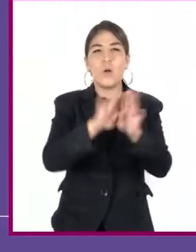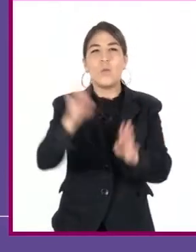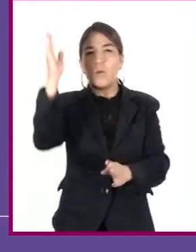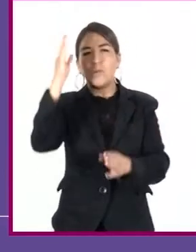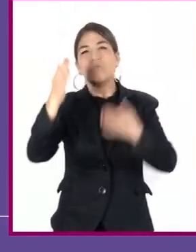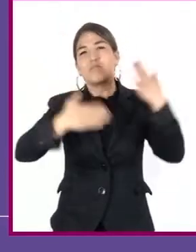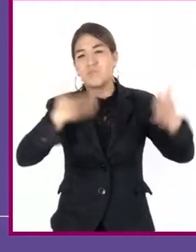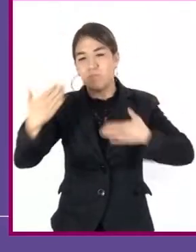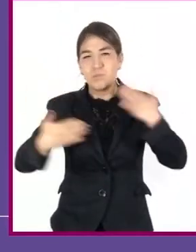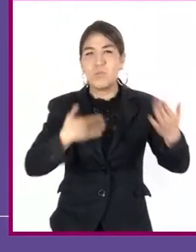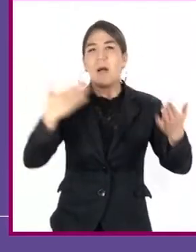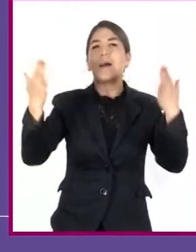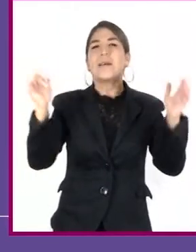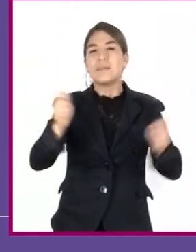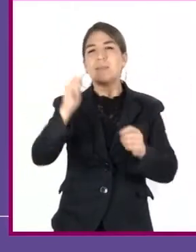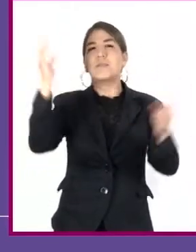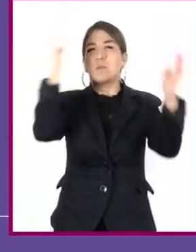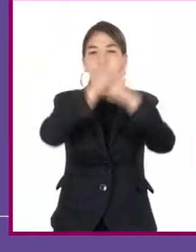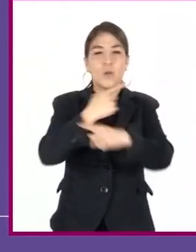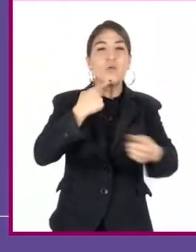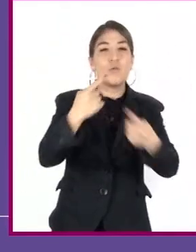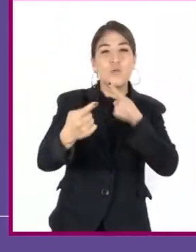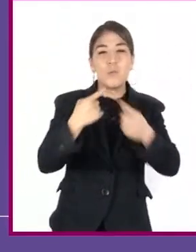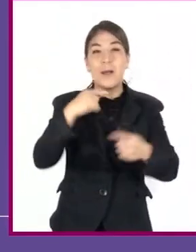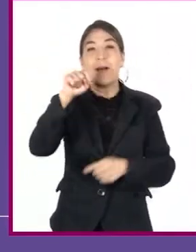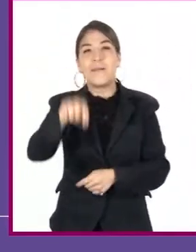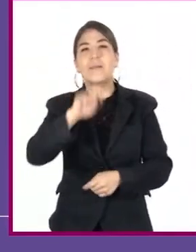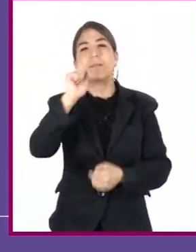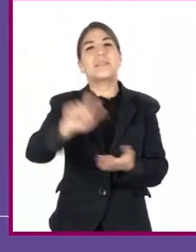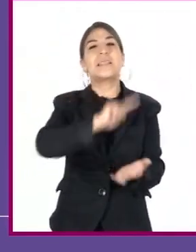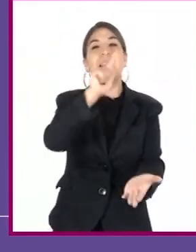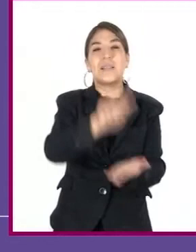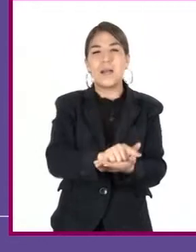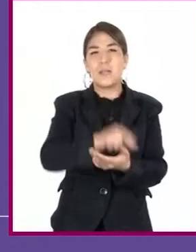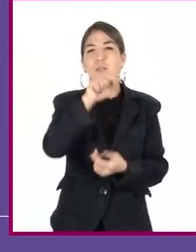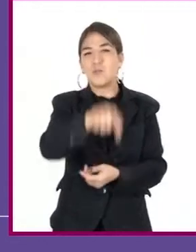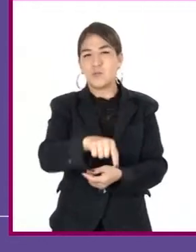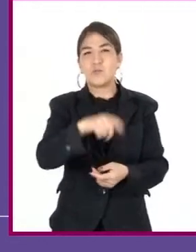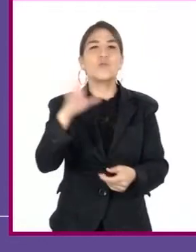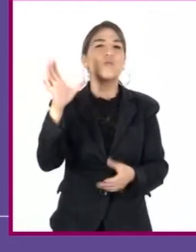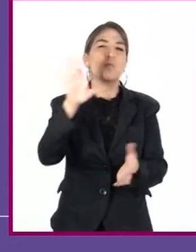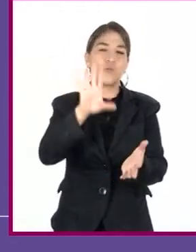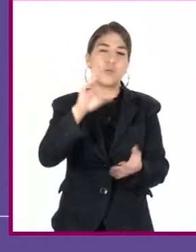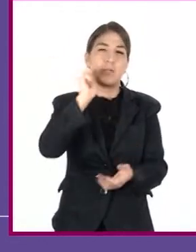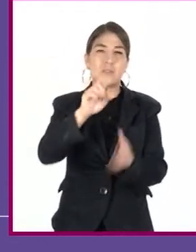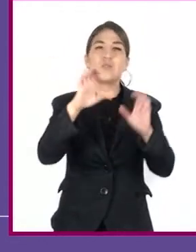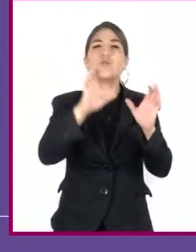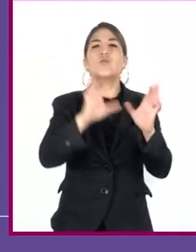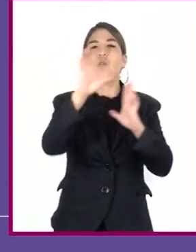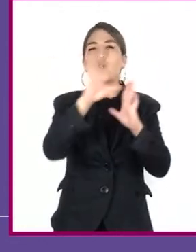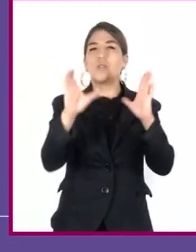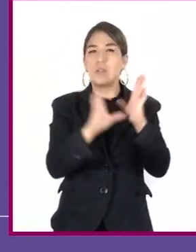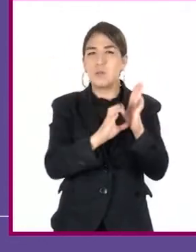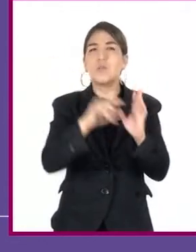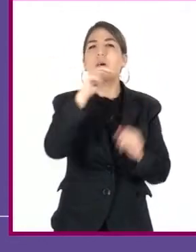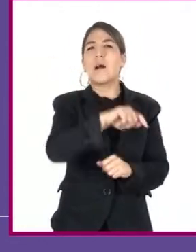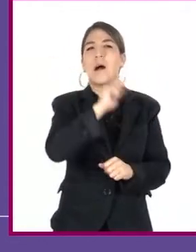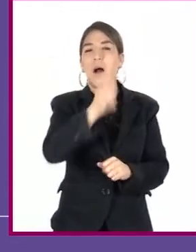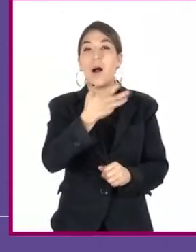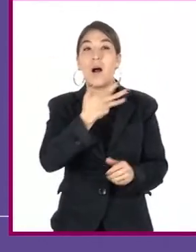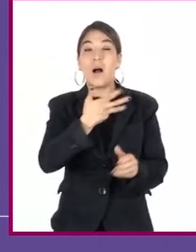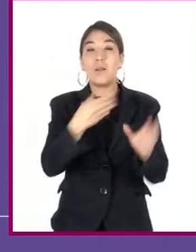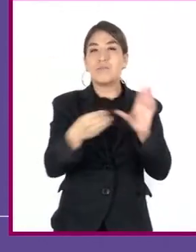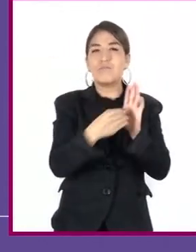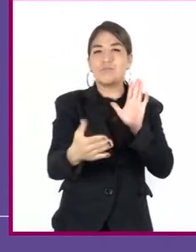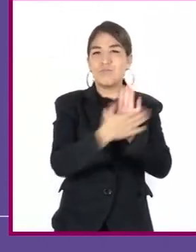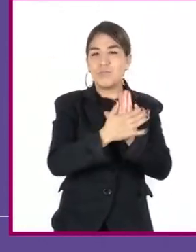valores democráticos es la ley suprema de nuestro país, la Constitución, ya que en ella están plasmados los